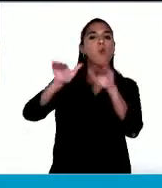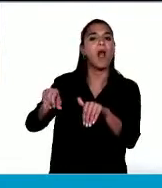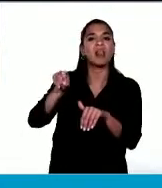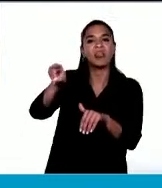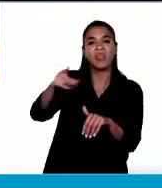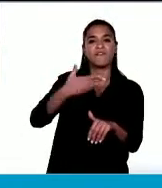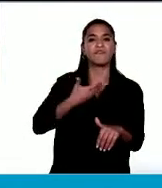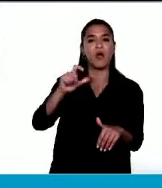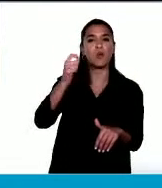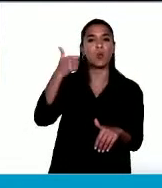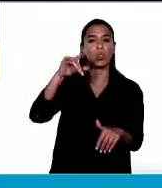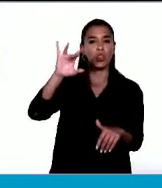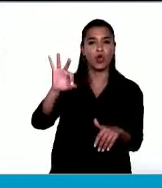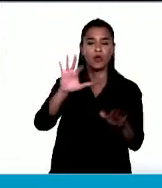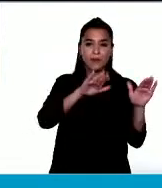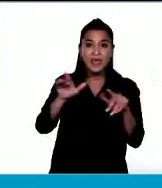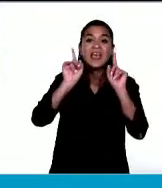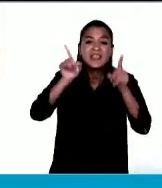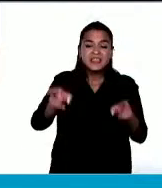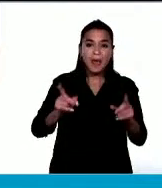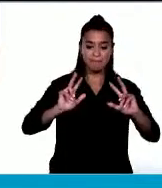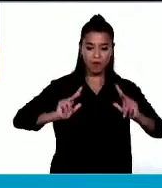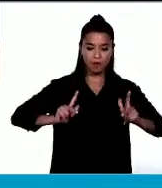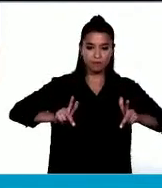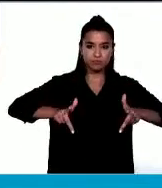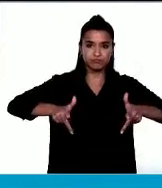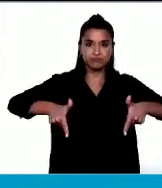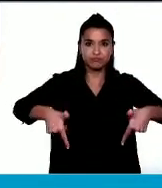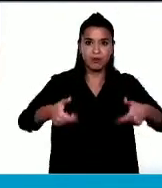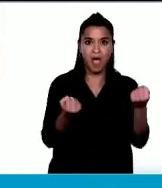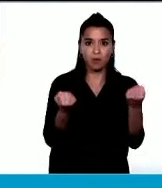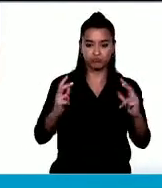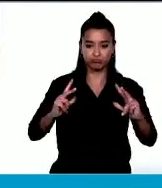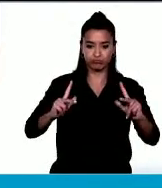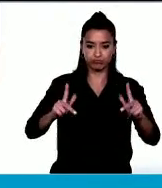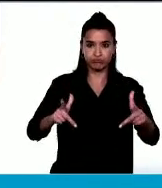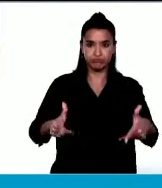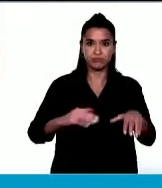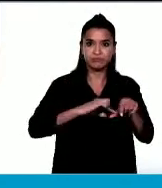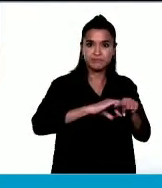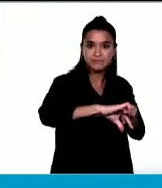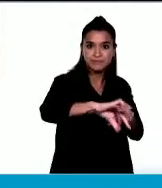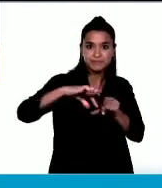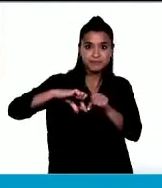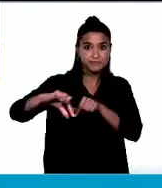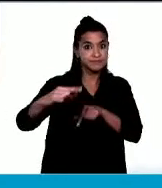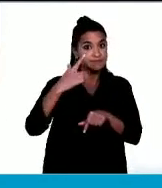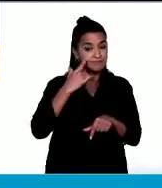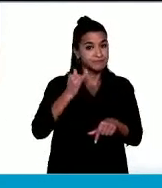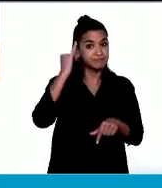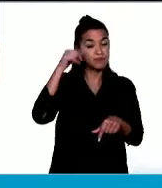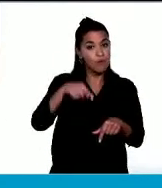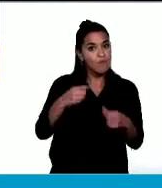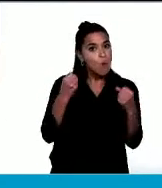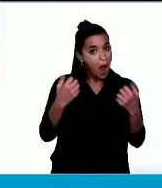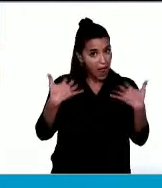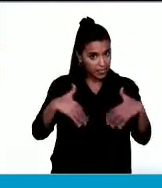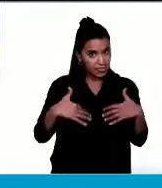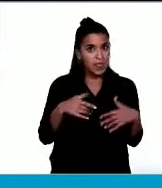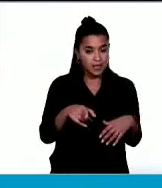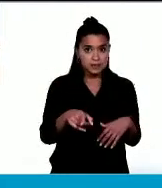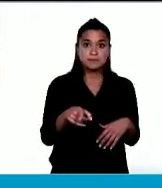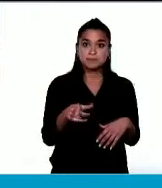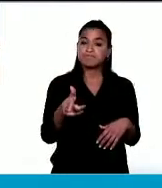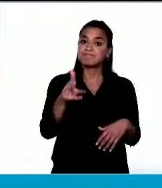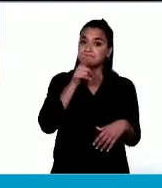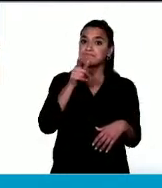Facundo y también la huella de un rodado que habría llegado hasta el lugar, que son indicios muy fuertes para sostener que el